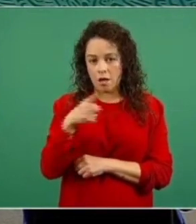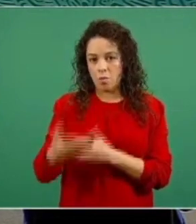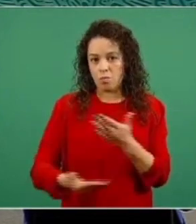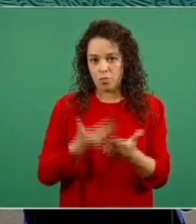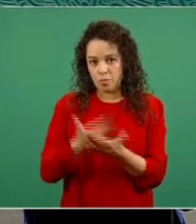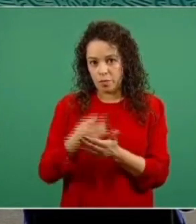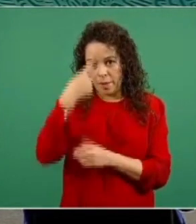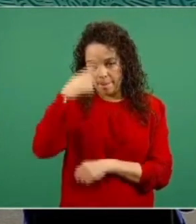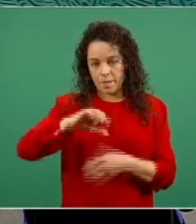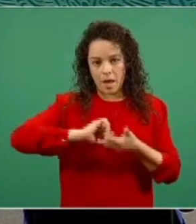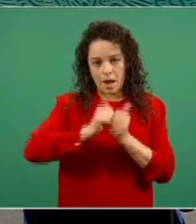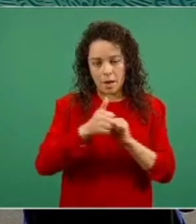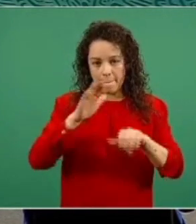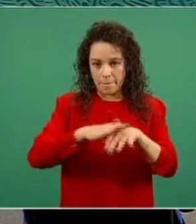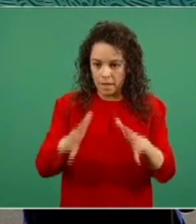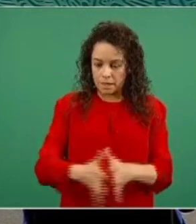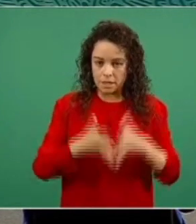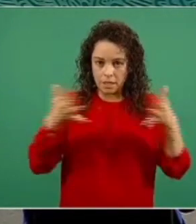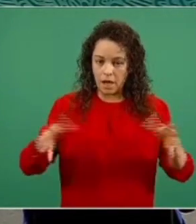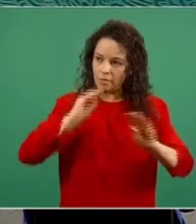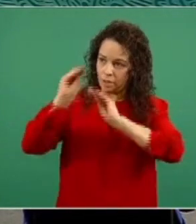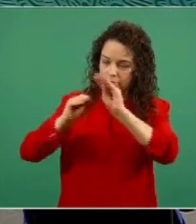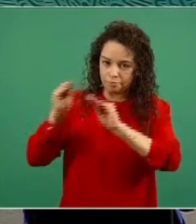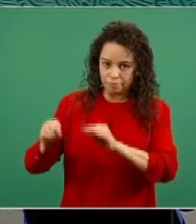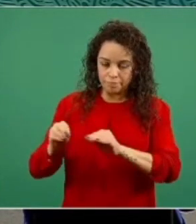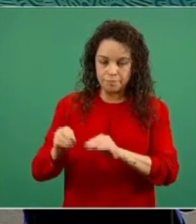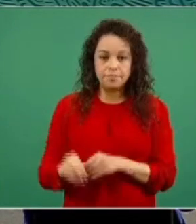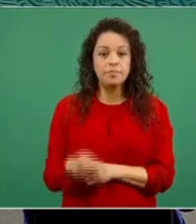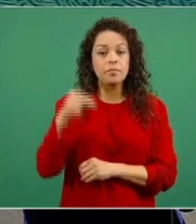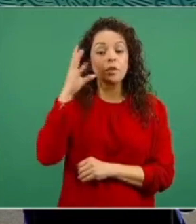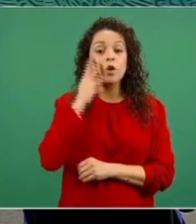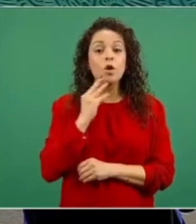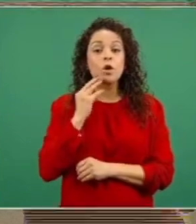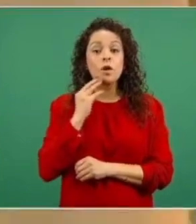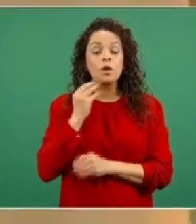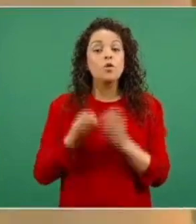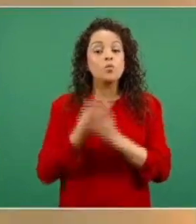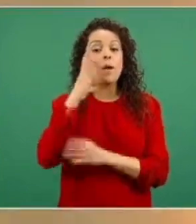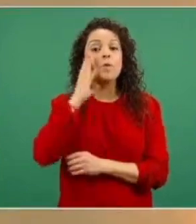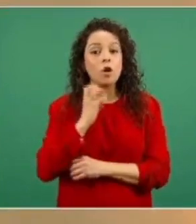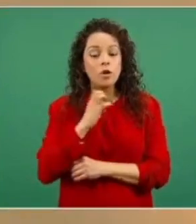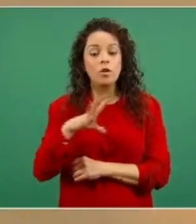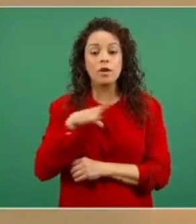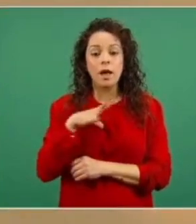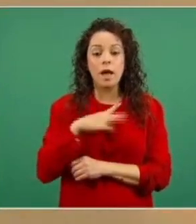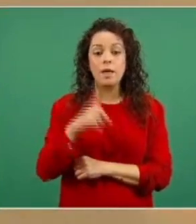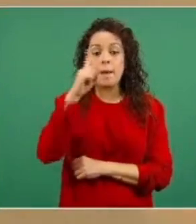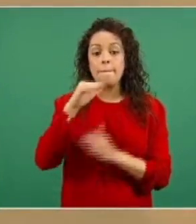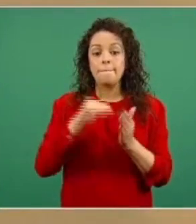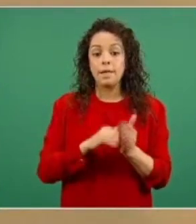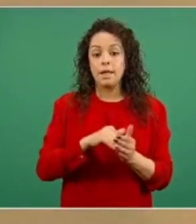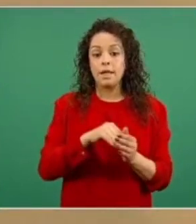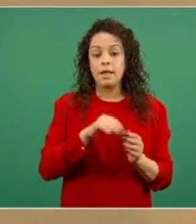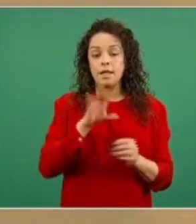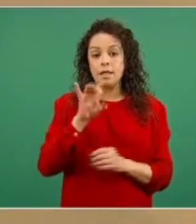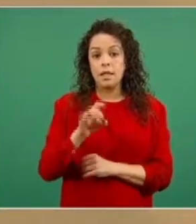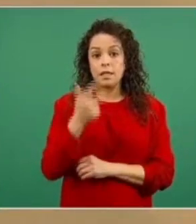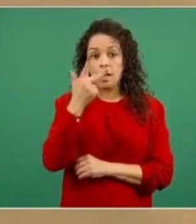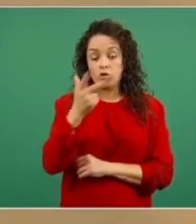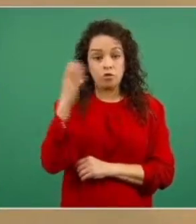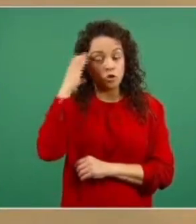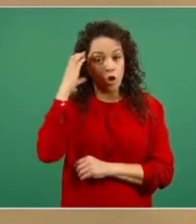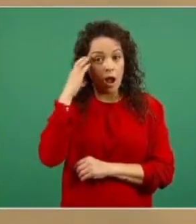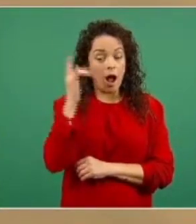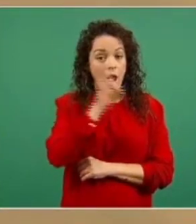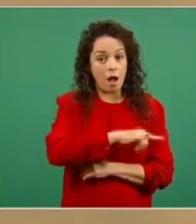de crecimiento para su reconversión. El caso de Nuevo León, tenemos actualmente 1,038 camas. Es un número muy importante,